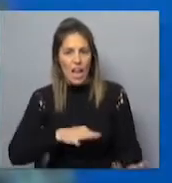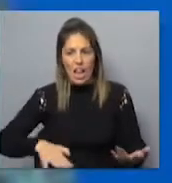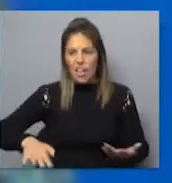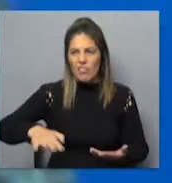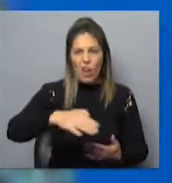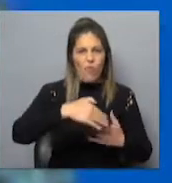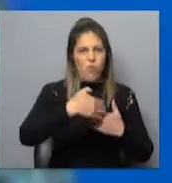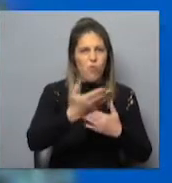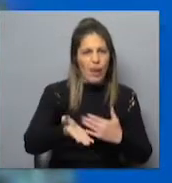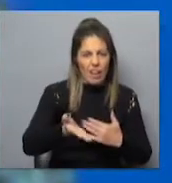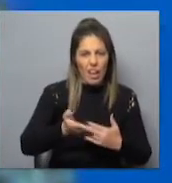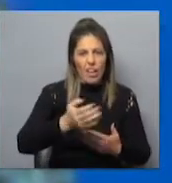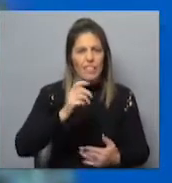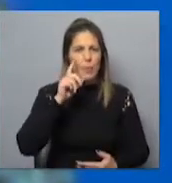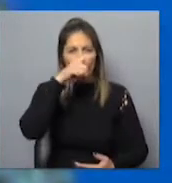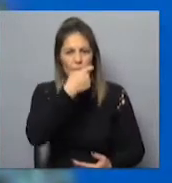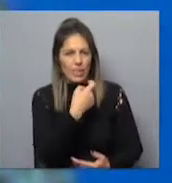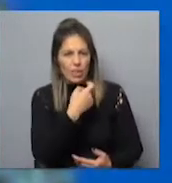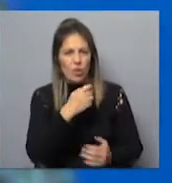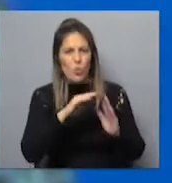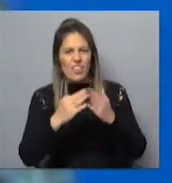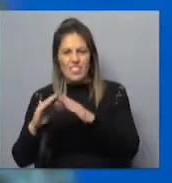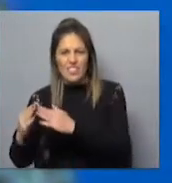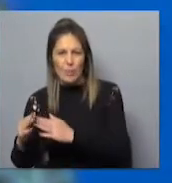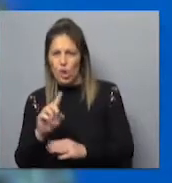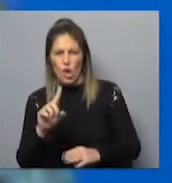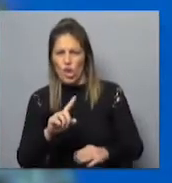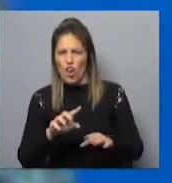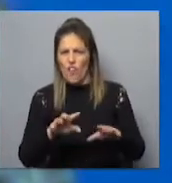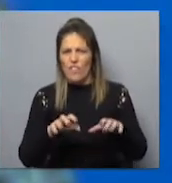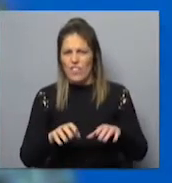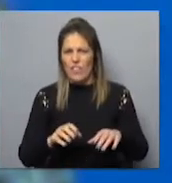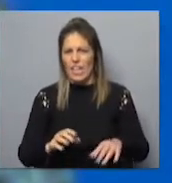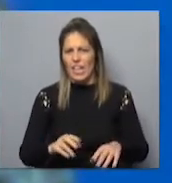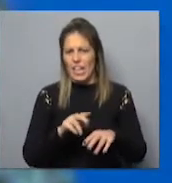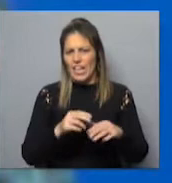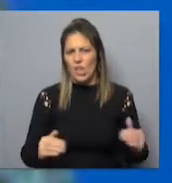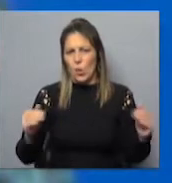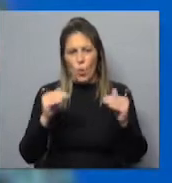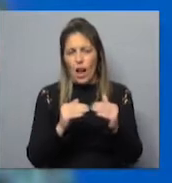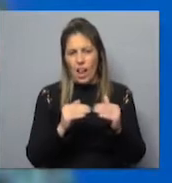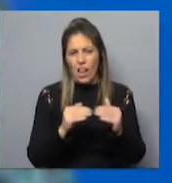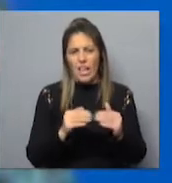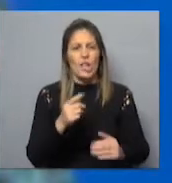montevideo en un asentamiento no vive igual los que un varón gay blanco